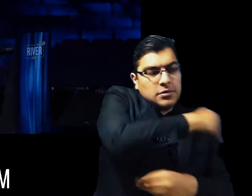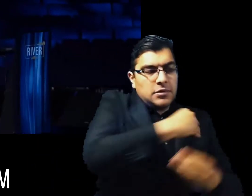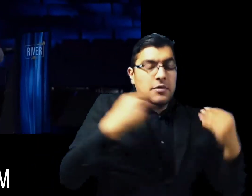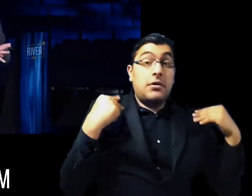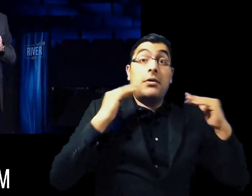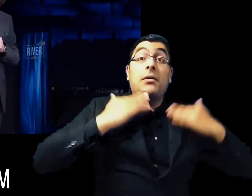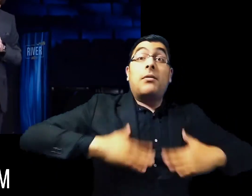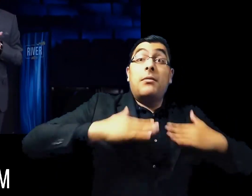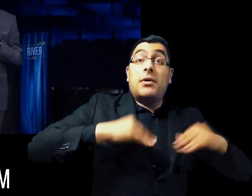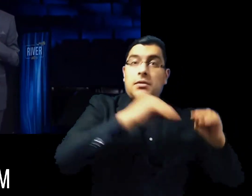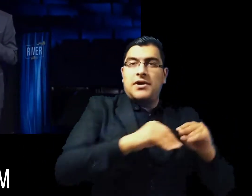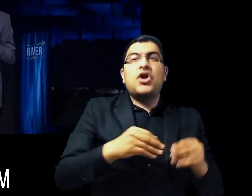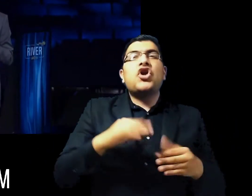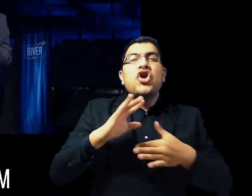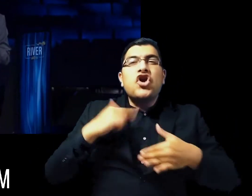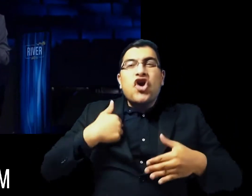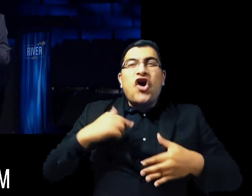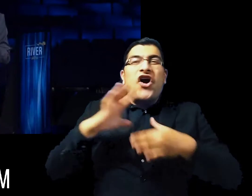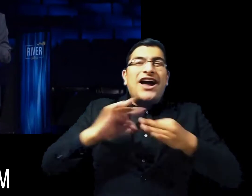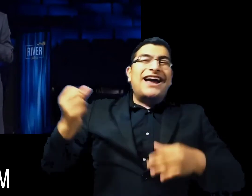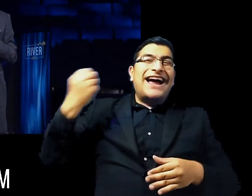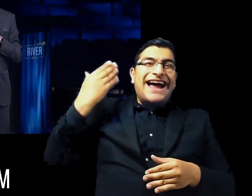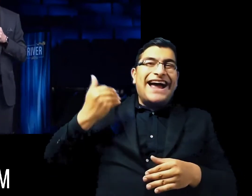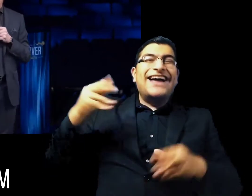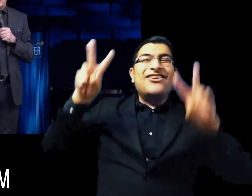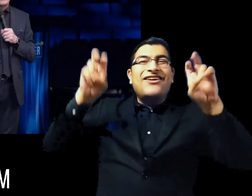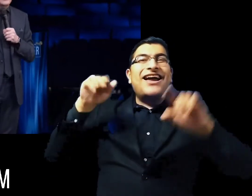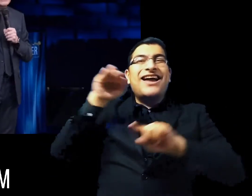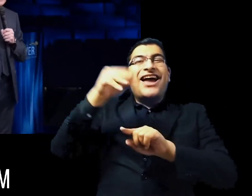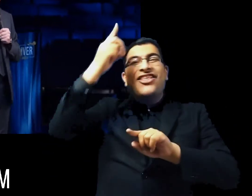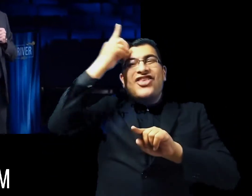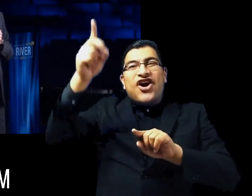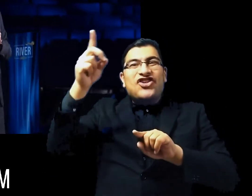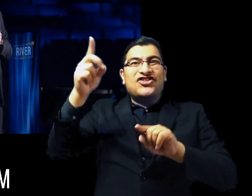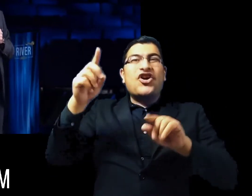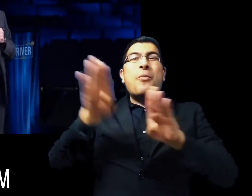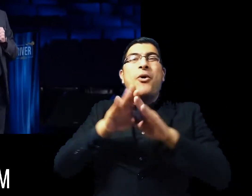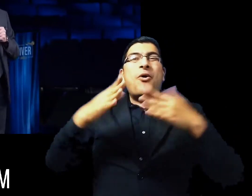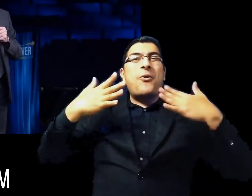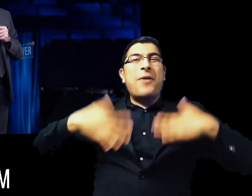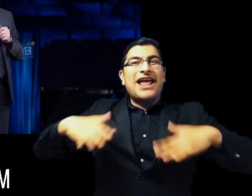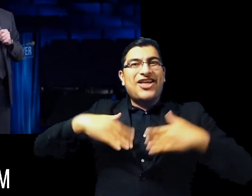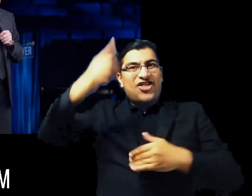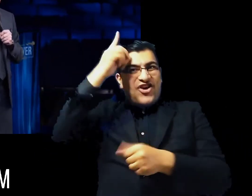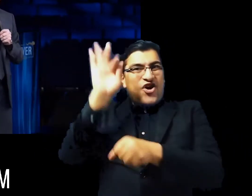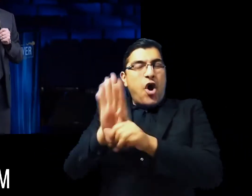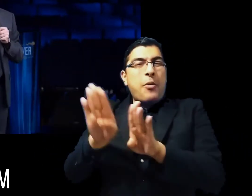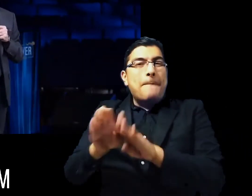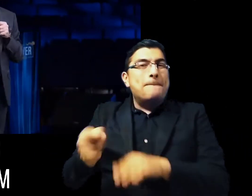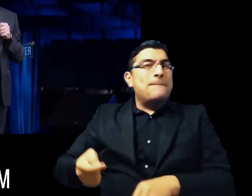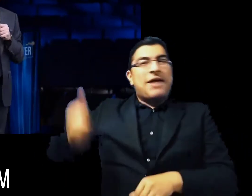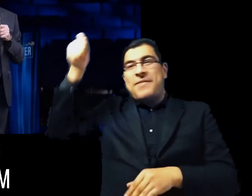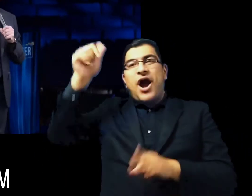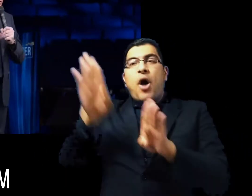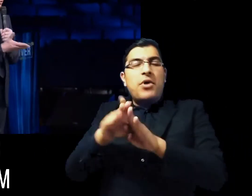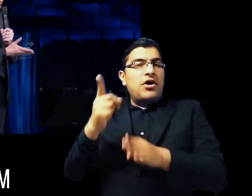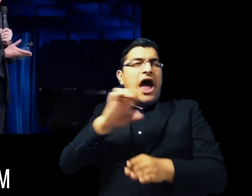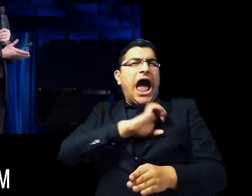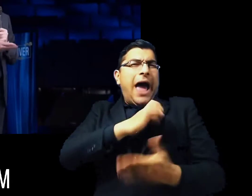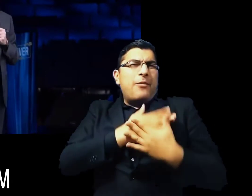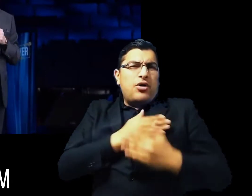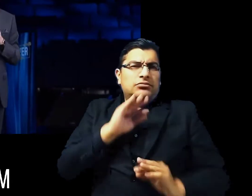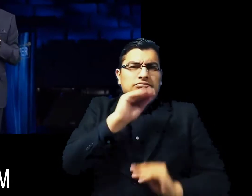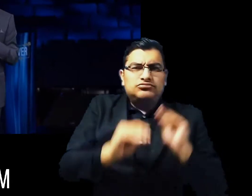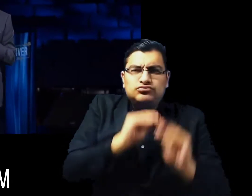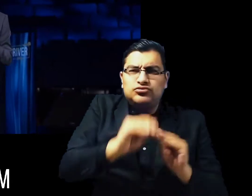donde profundizo respecto a esto, que Él fue el primer sastre en la mayor muestra de amor. No los